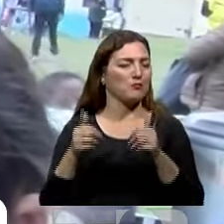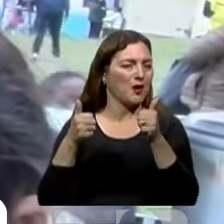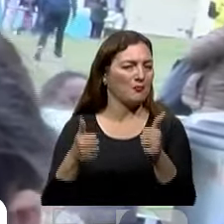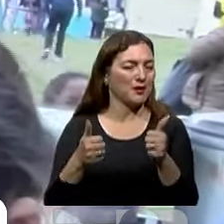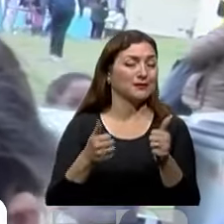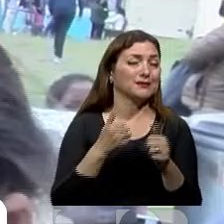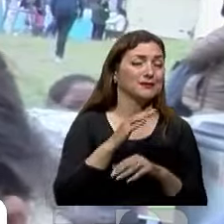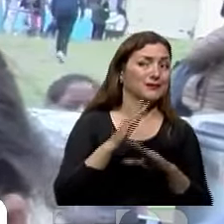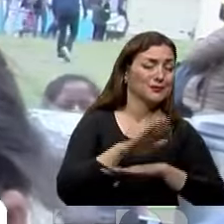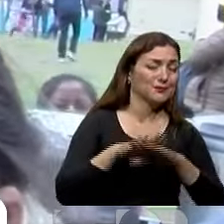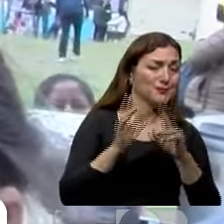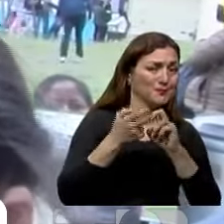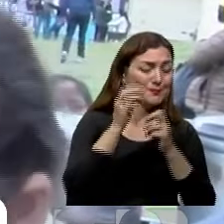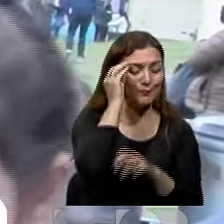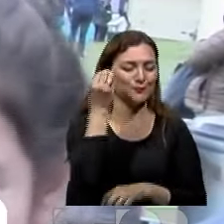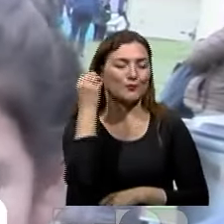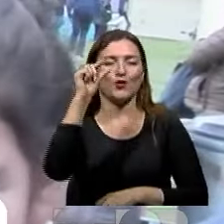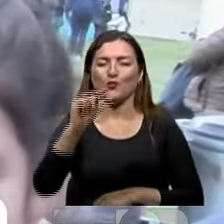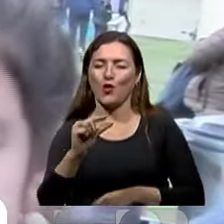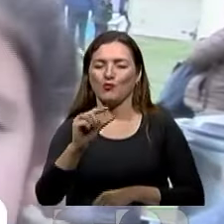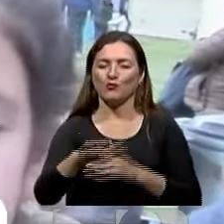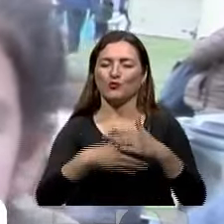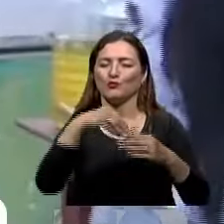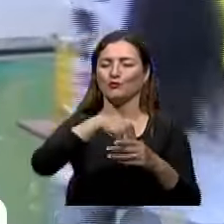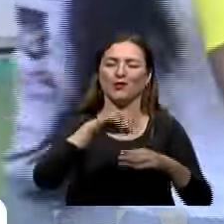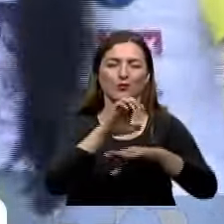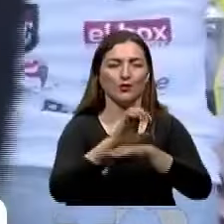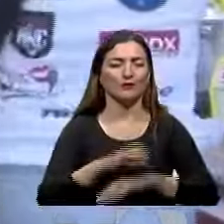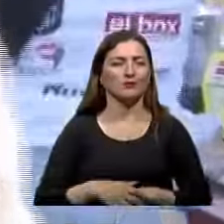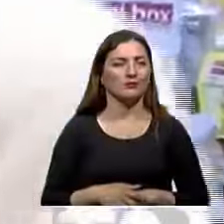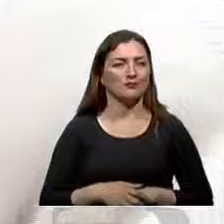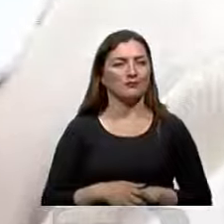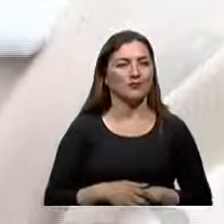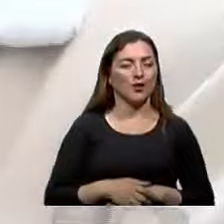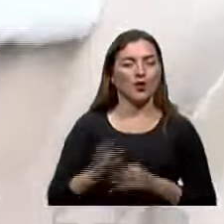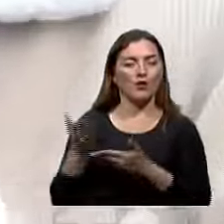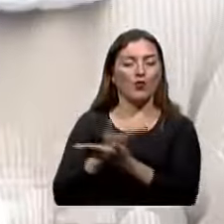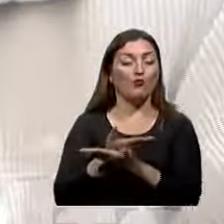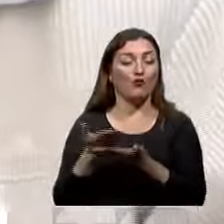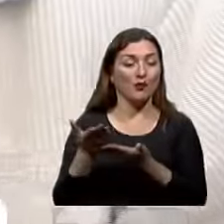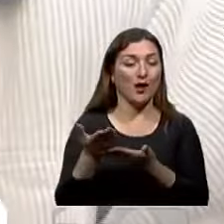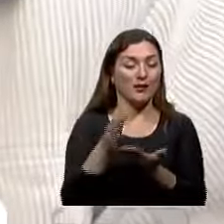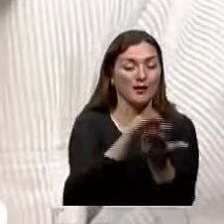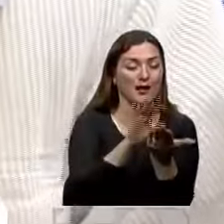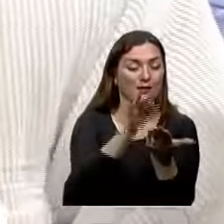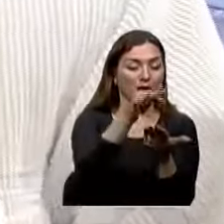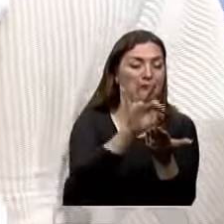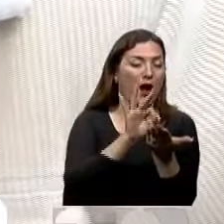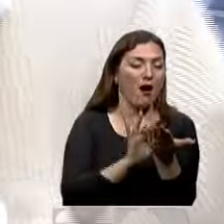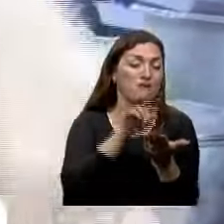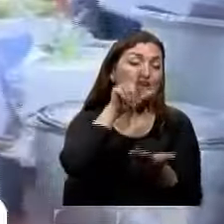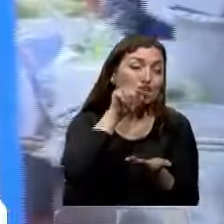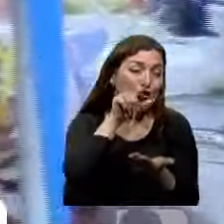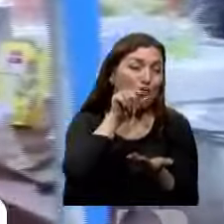olvidamos un poco de los problemas de lo que pasa en el país a diario, ¿no? Por acá les estamos ofreciendo lo que son tamales, también secos de